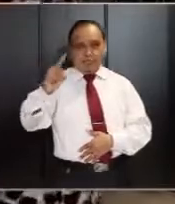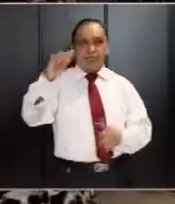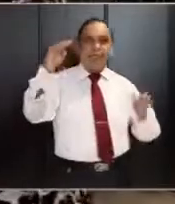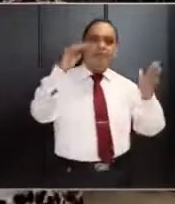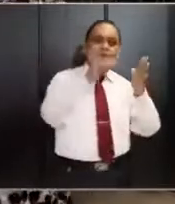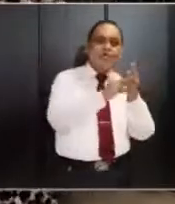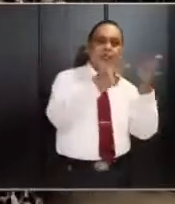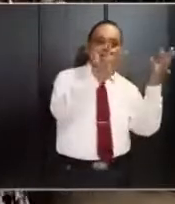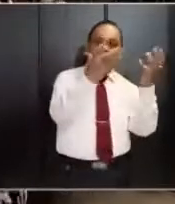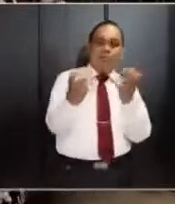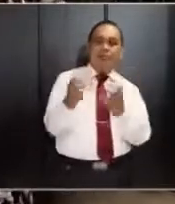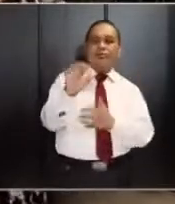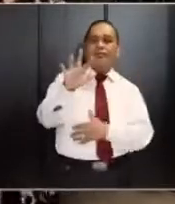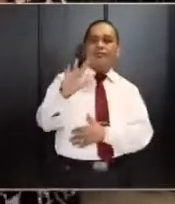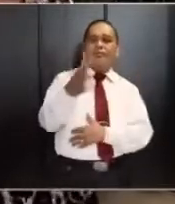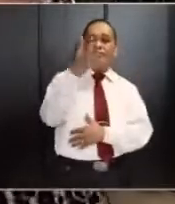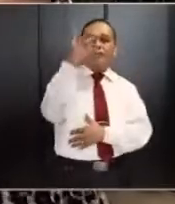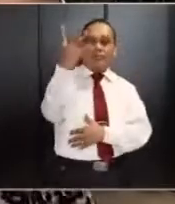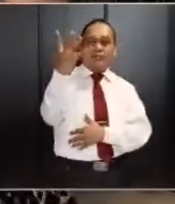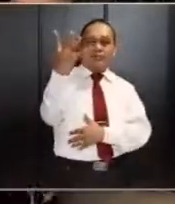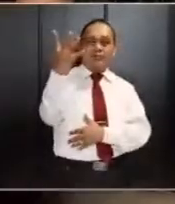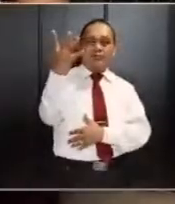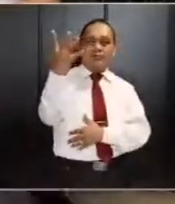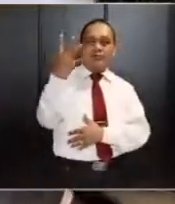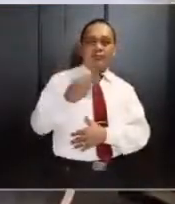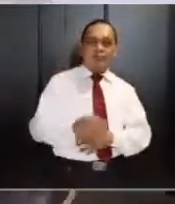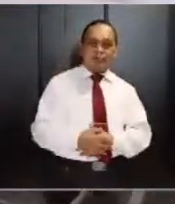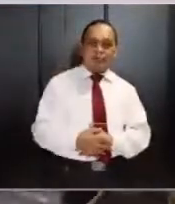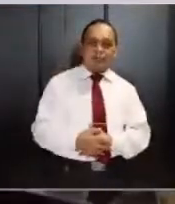1854. Bueno, muy bien. Y ya luego que le dé vueltas